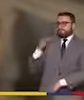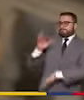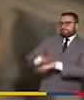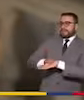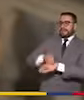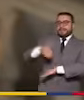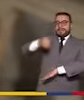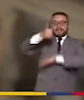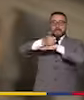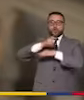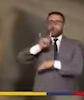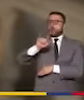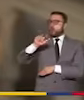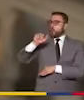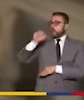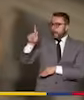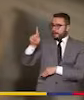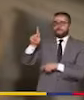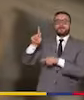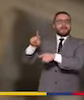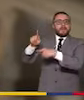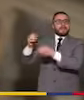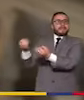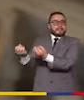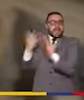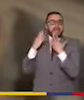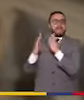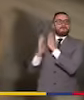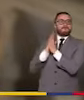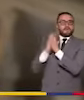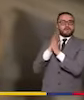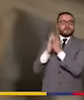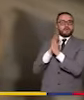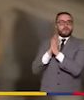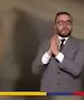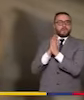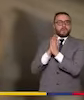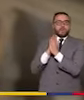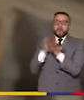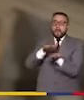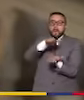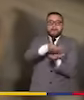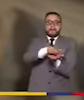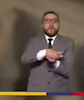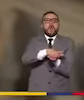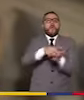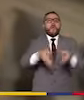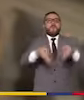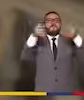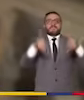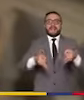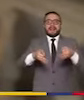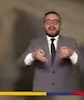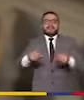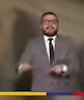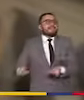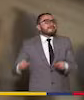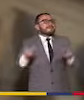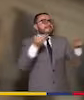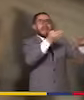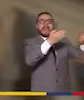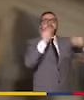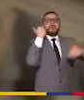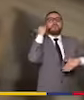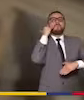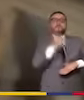que entregue la información en el papel oficial enviado a la señora fiscal general de la